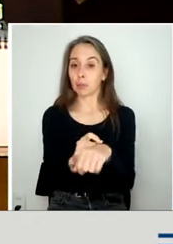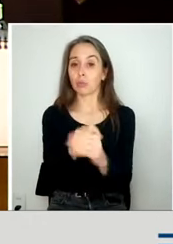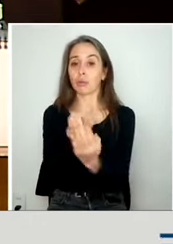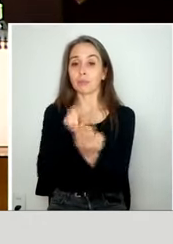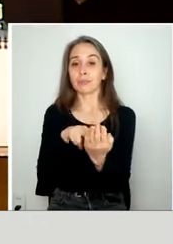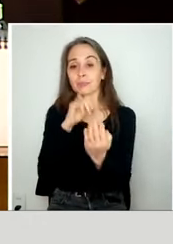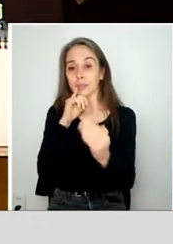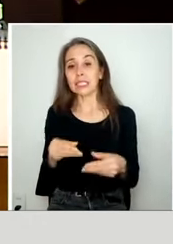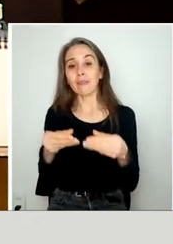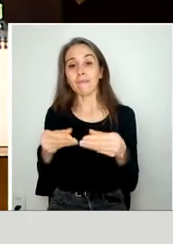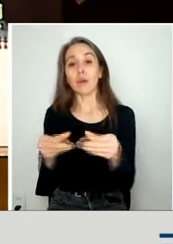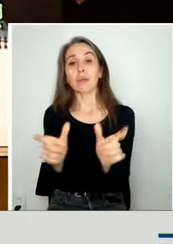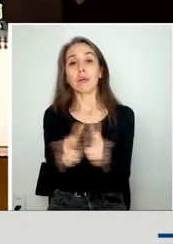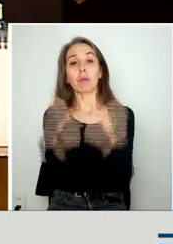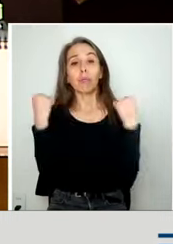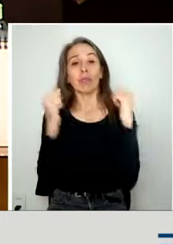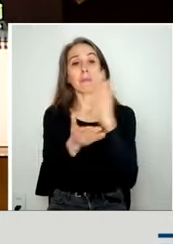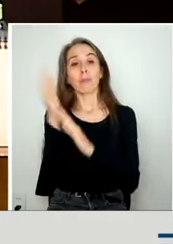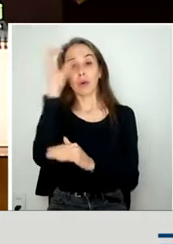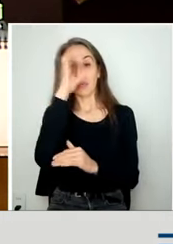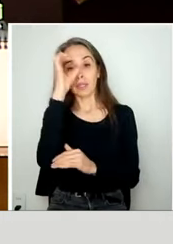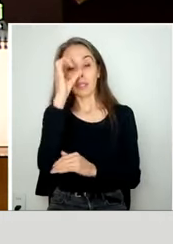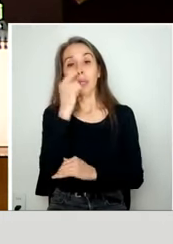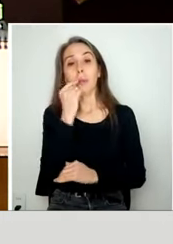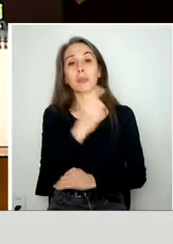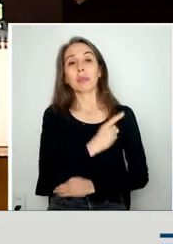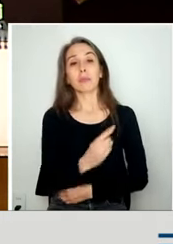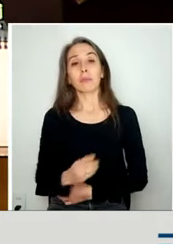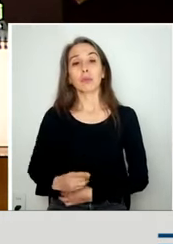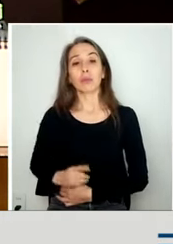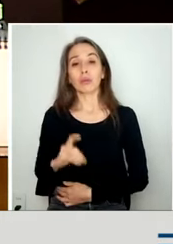deporte y recreación el diputado Andrés Jordán